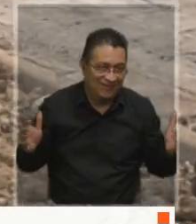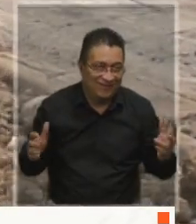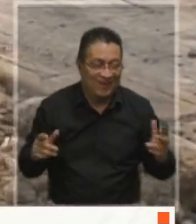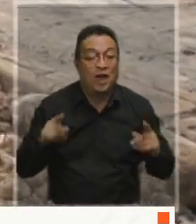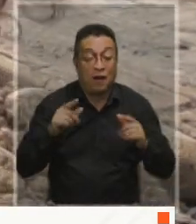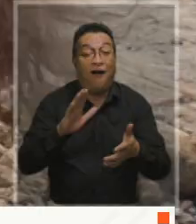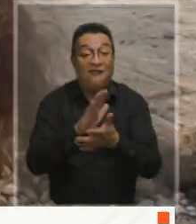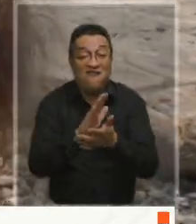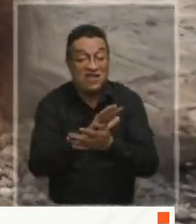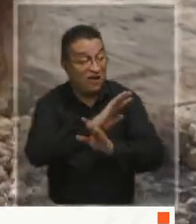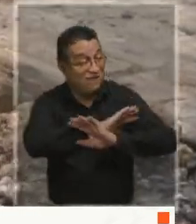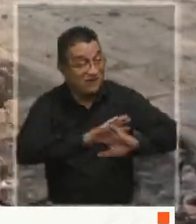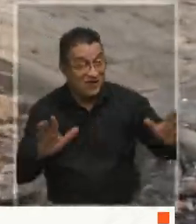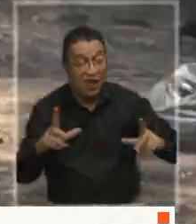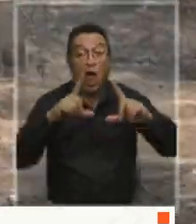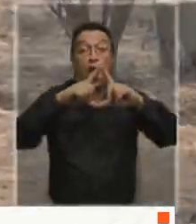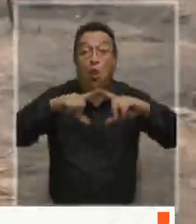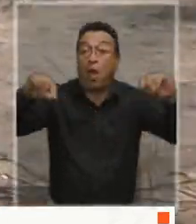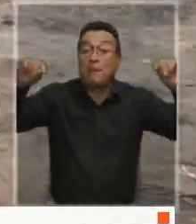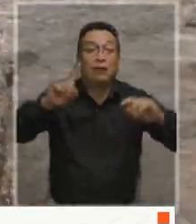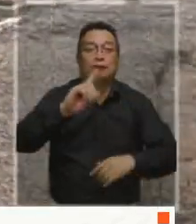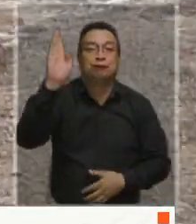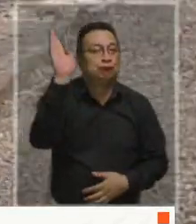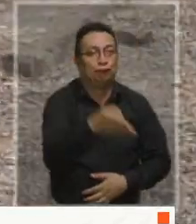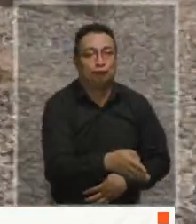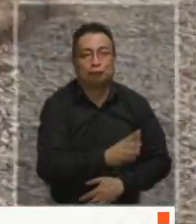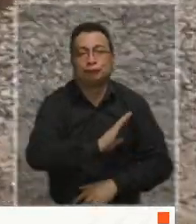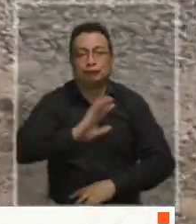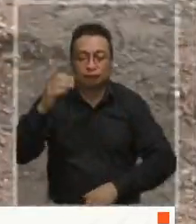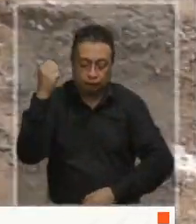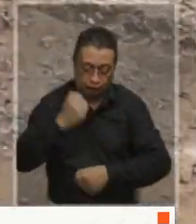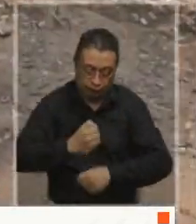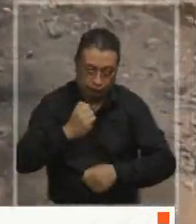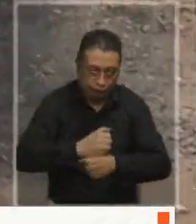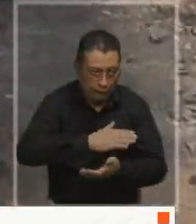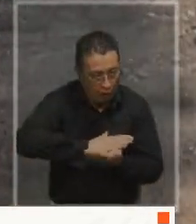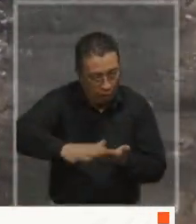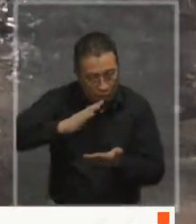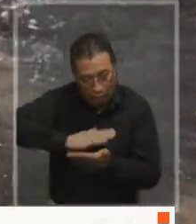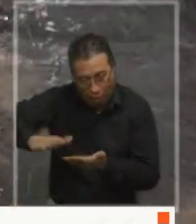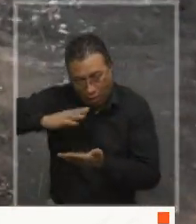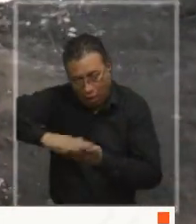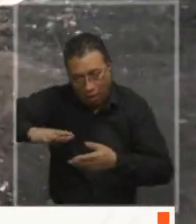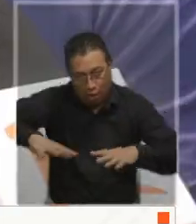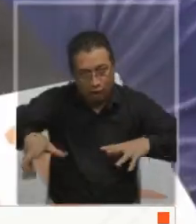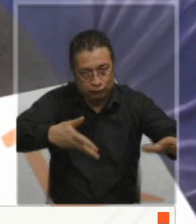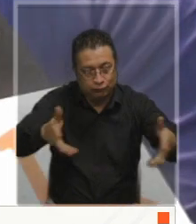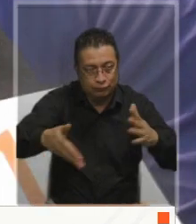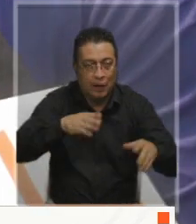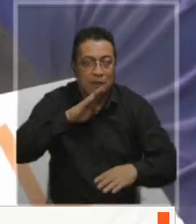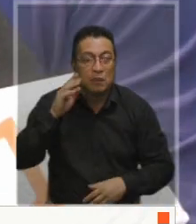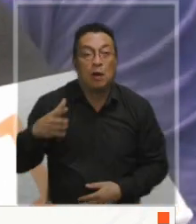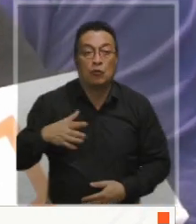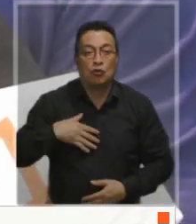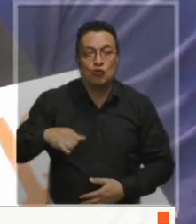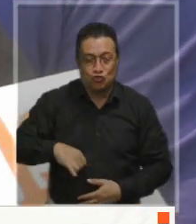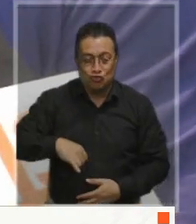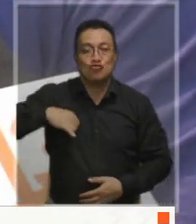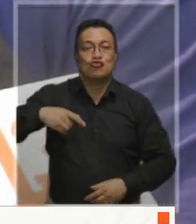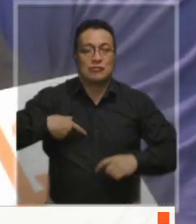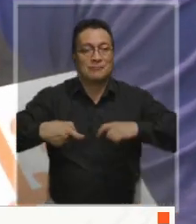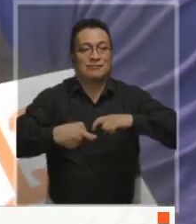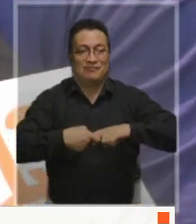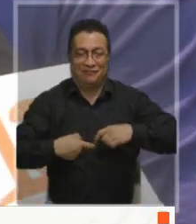de la fiesta nada de luna de miel sino que tuvieron que disponerse a remover los escombros a mí Era un orgullo casarme con